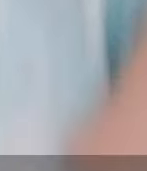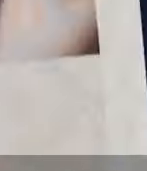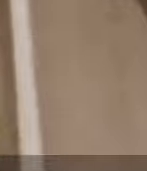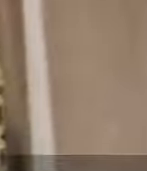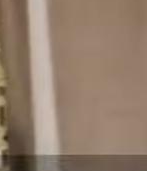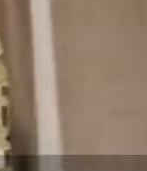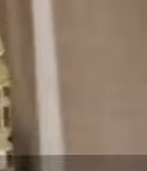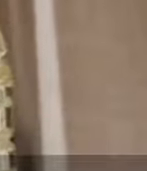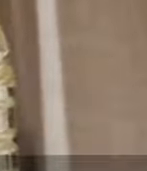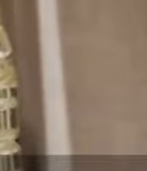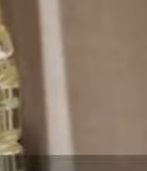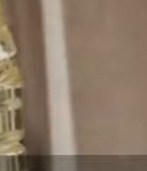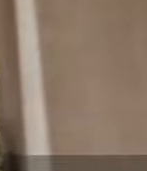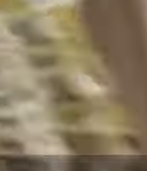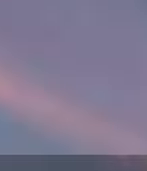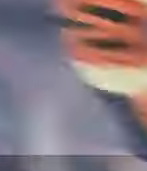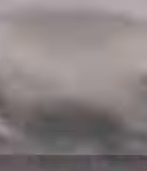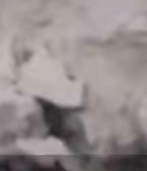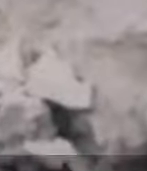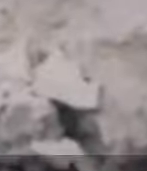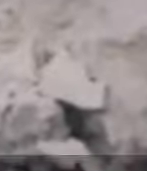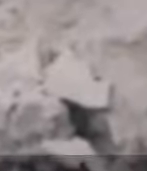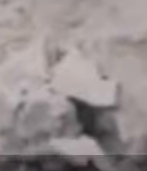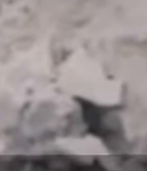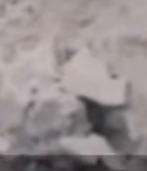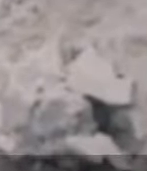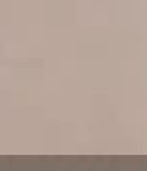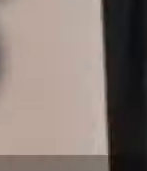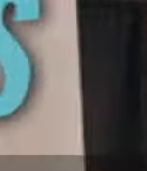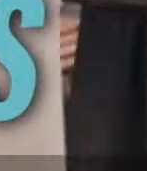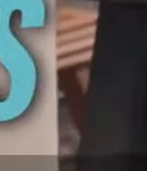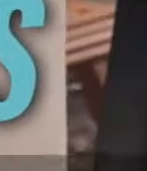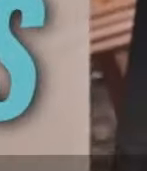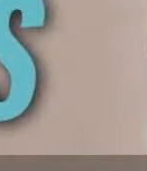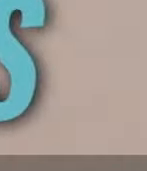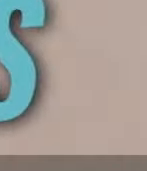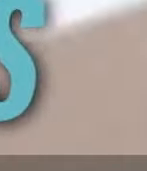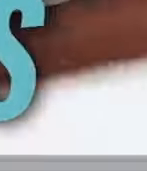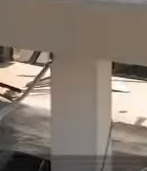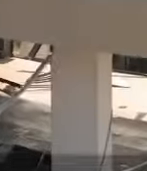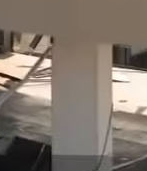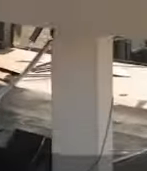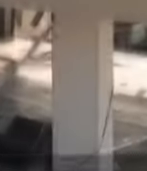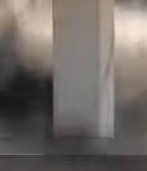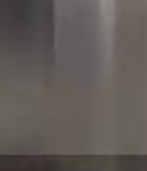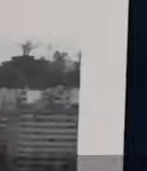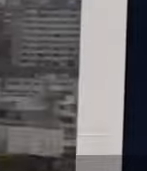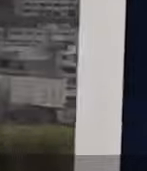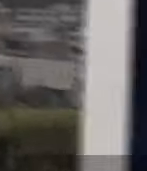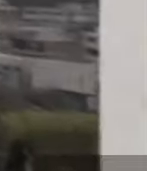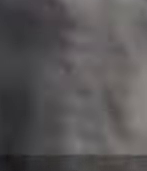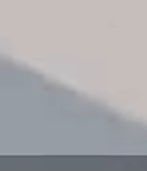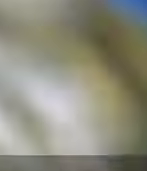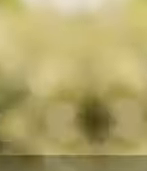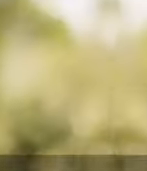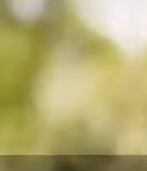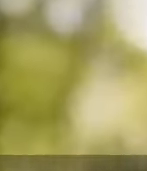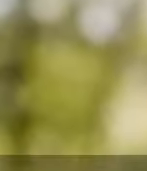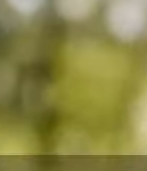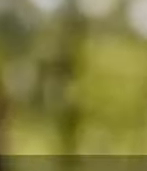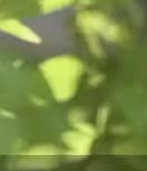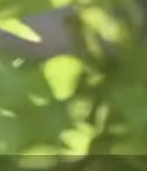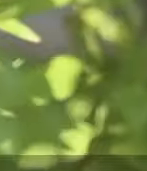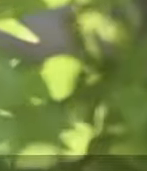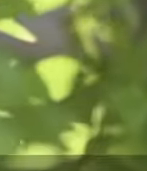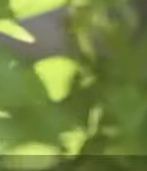todos. Apoyamos el Fondo de Emergencia de Desastres Naturales y exigimos atención a las víctimas del huracán Otis. Eso